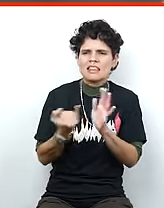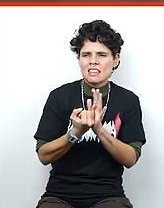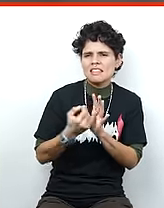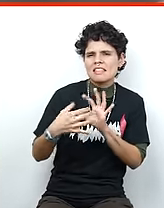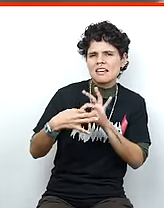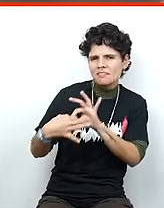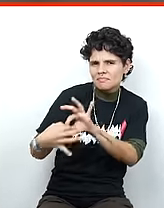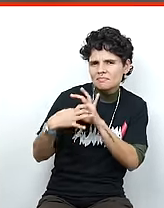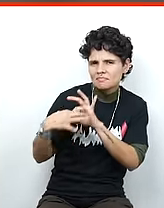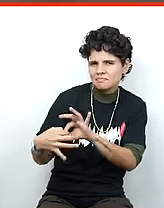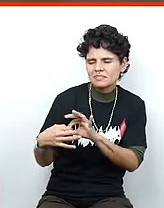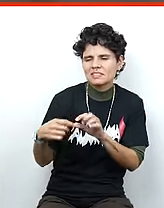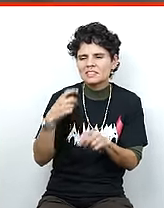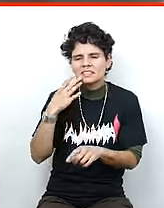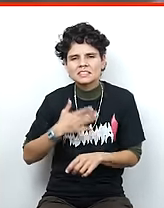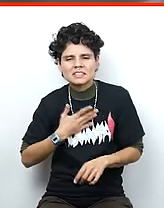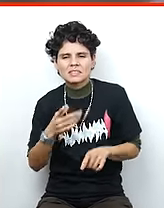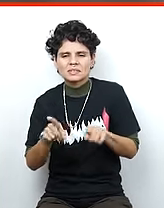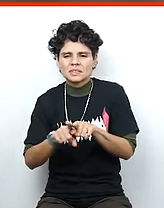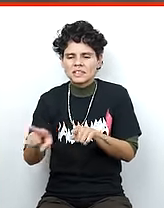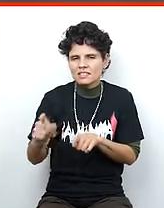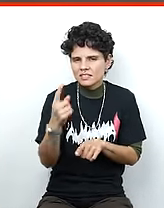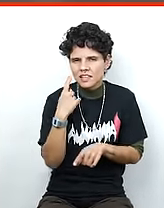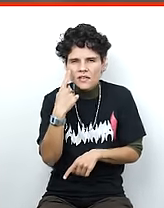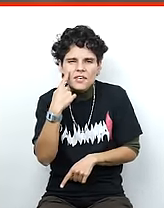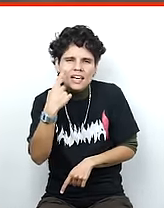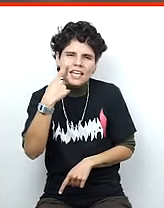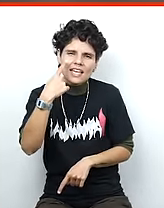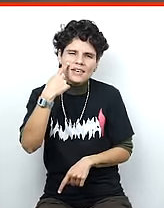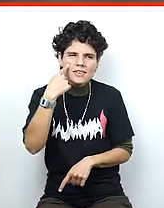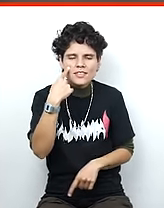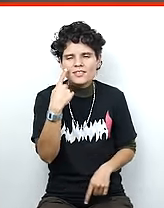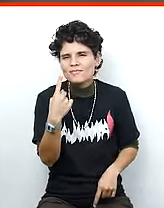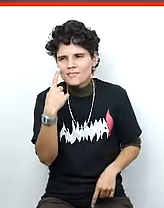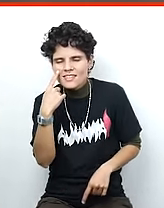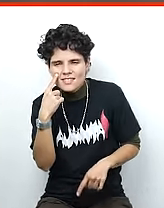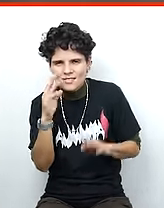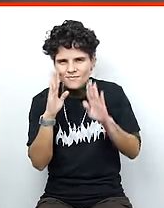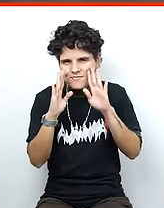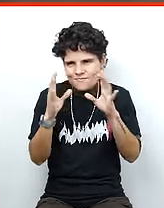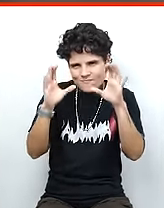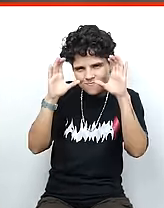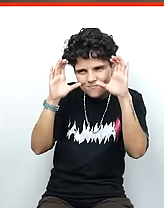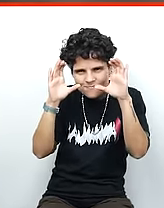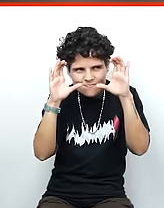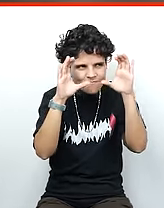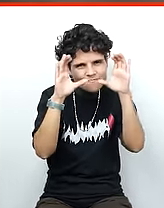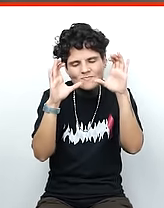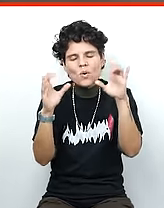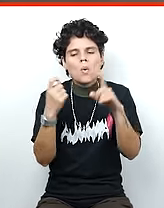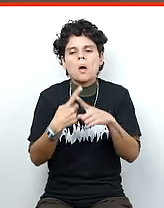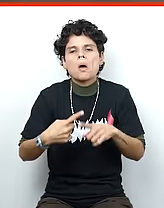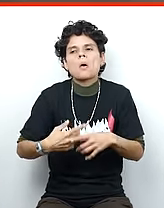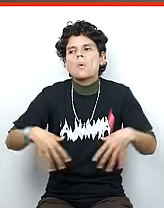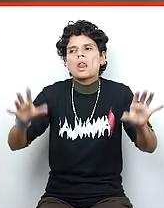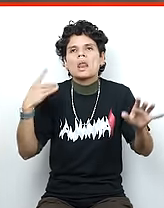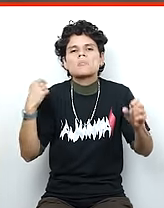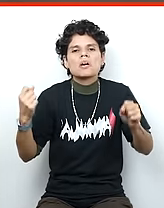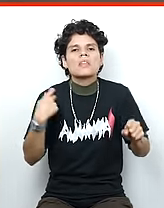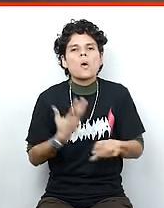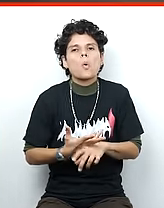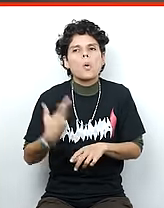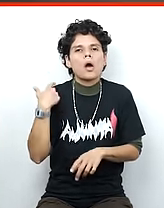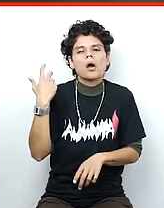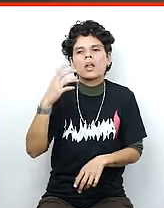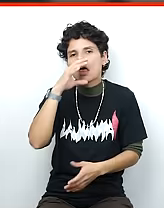Porque es callejero, igual, pues igual se nota que es zorro, que es vivido, que no cualquiera persona le puede meterle el dedo en la boca a hacer los guampos, ¿me entendió? ¿No? Y